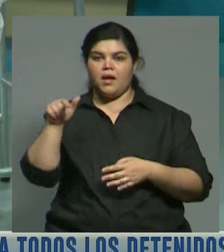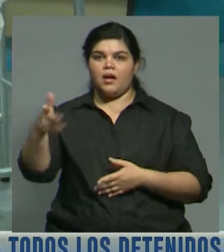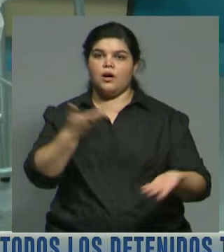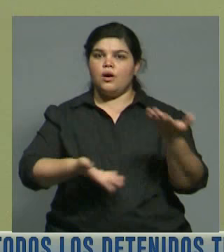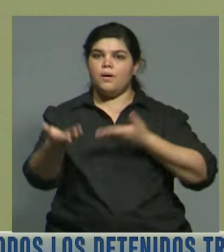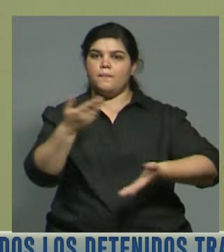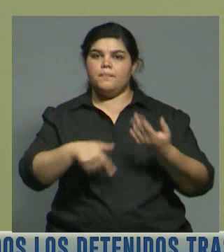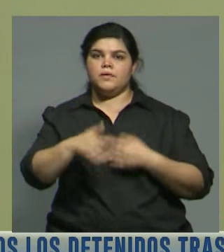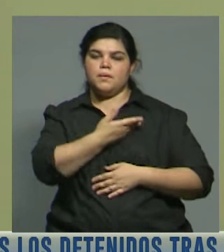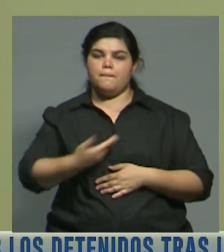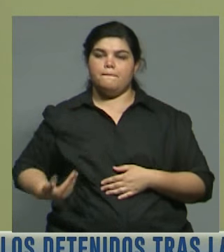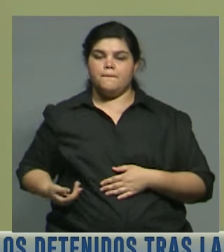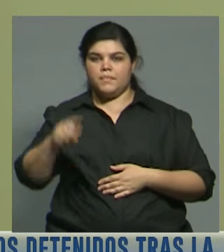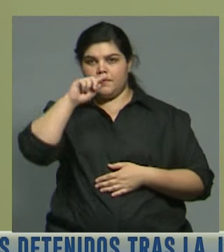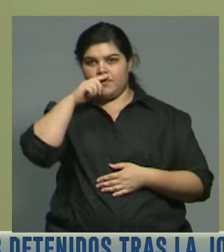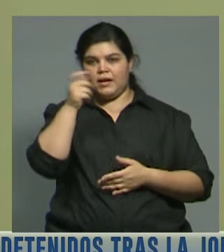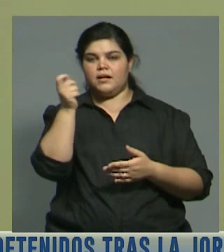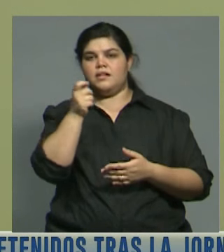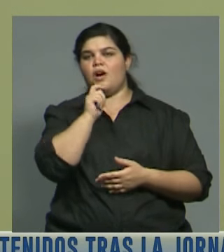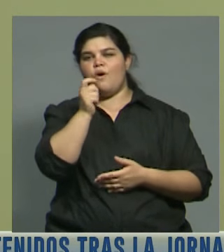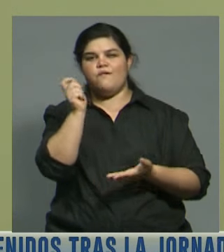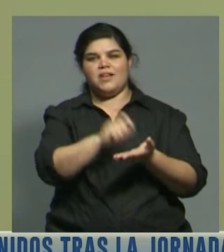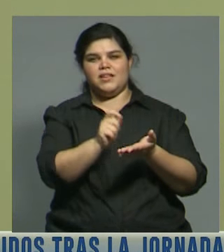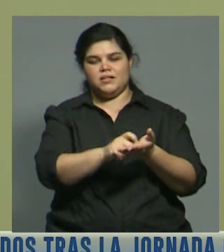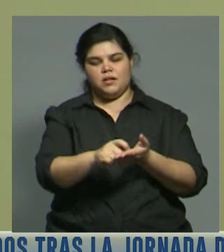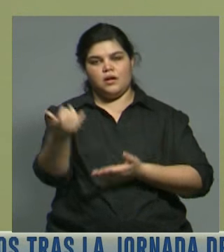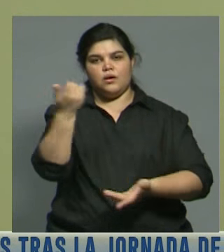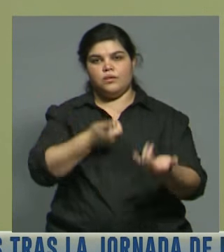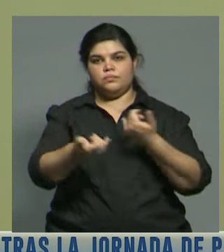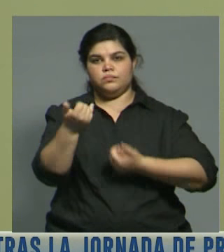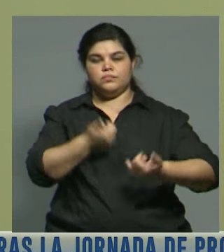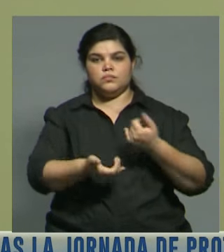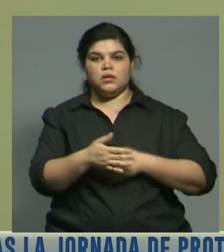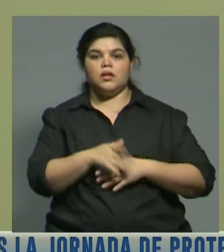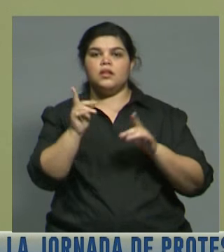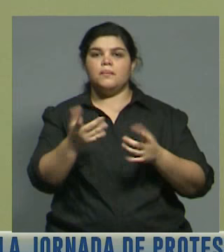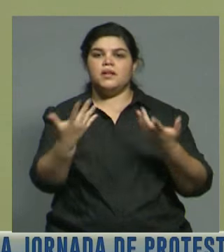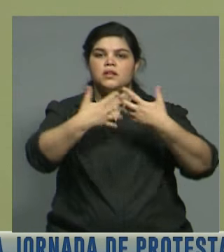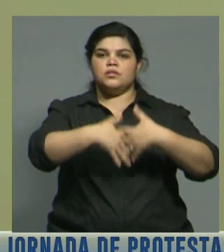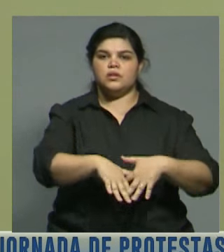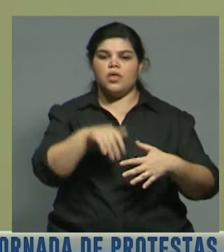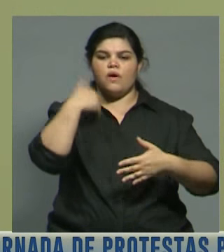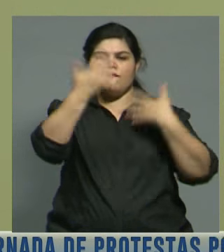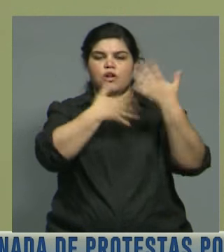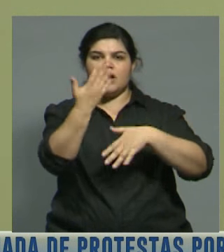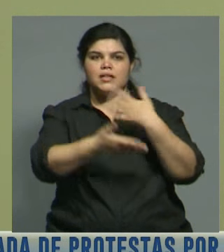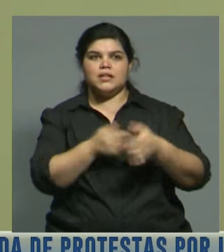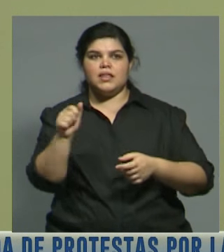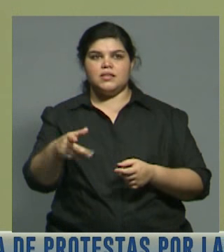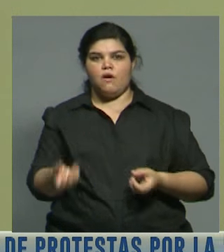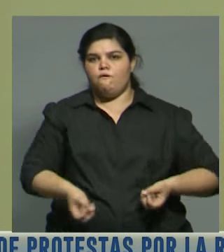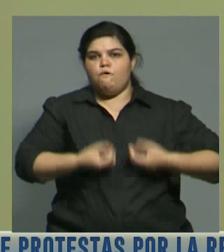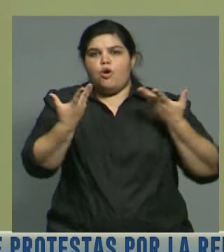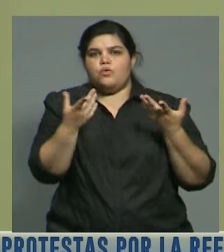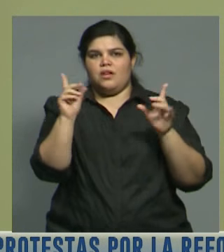Compartíamos algunos minutos de lo que decía justamente Mauricio Macri, y esto cuando se refería a los hechos de violencia que él dijo no fue espontáneo, fue